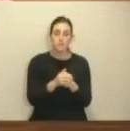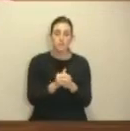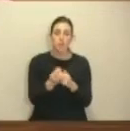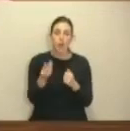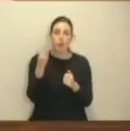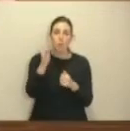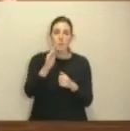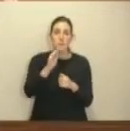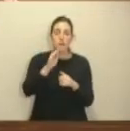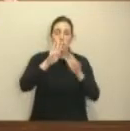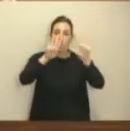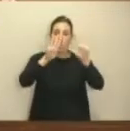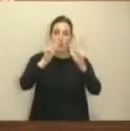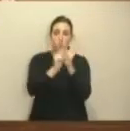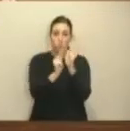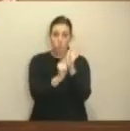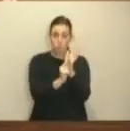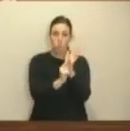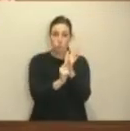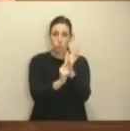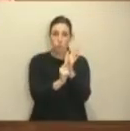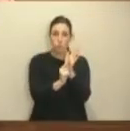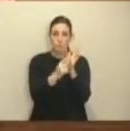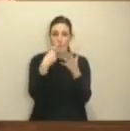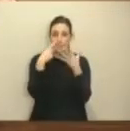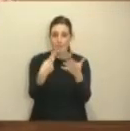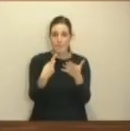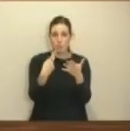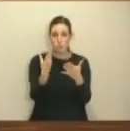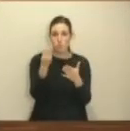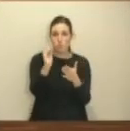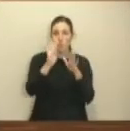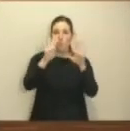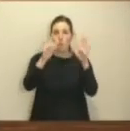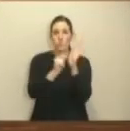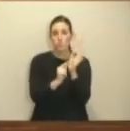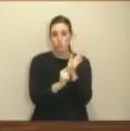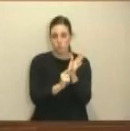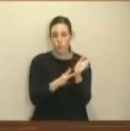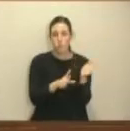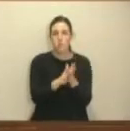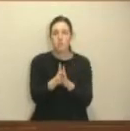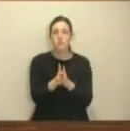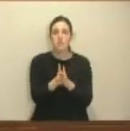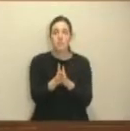9 puntos el peso en 6 años. Es decir, hemos aumentado la